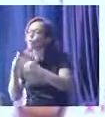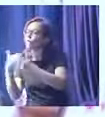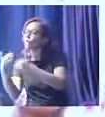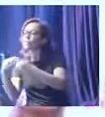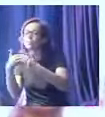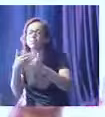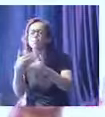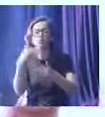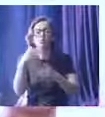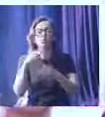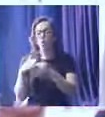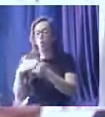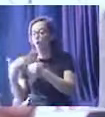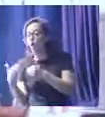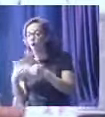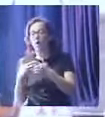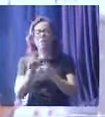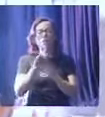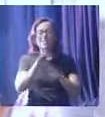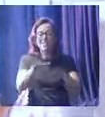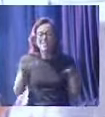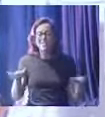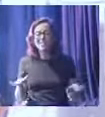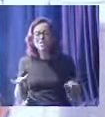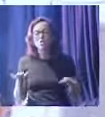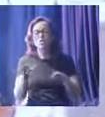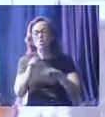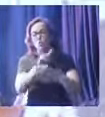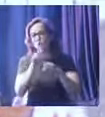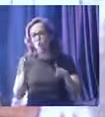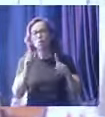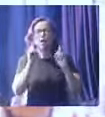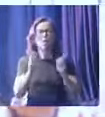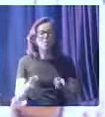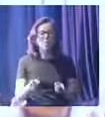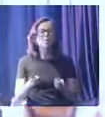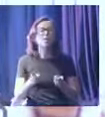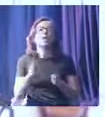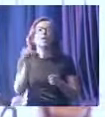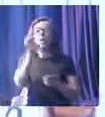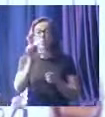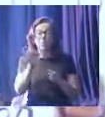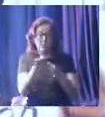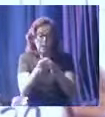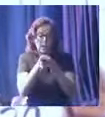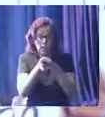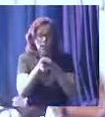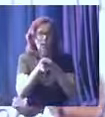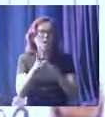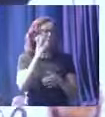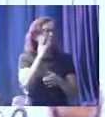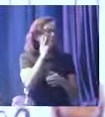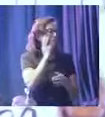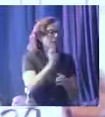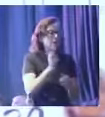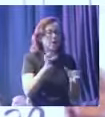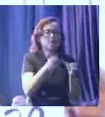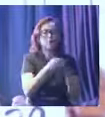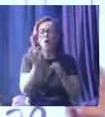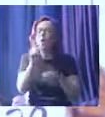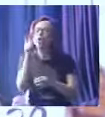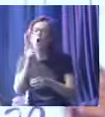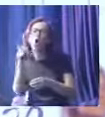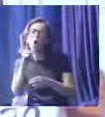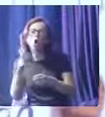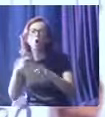vecina, no solamente de los niños, también de los pequeños empresarios, el que tiene un boliche, el que tiene un